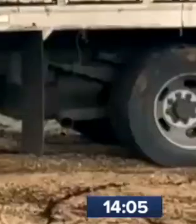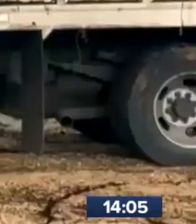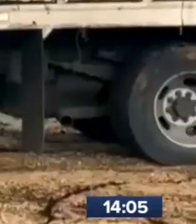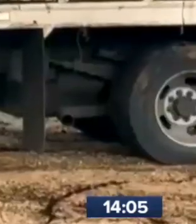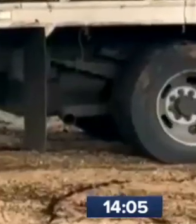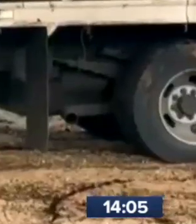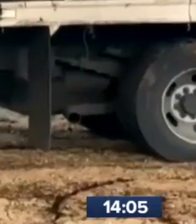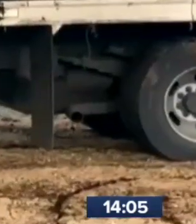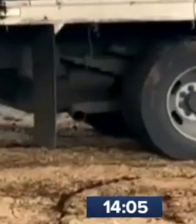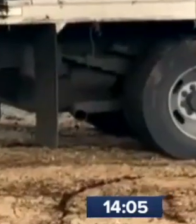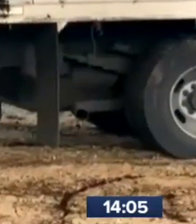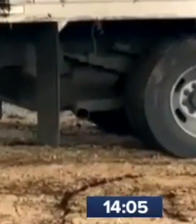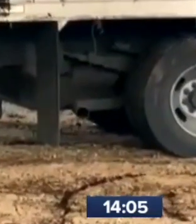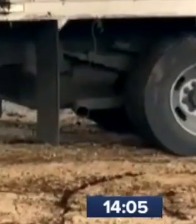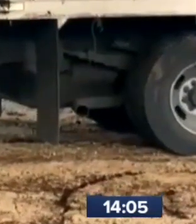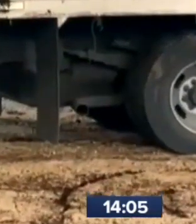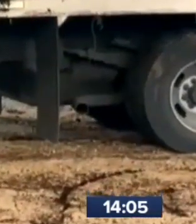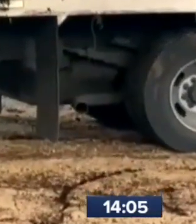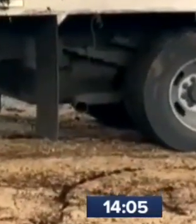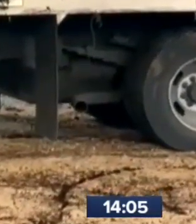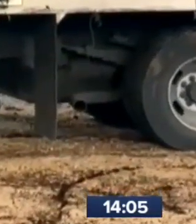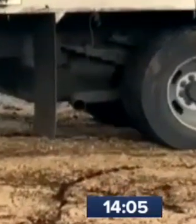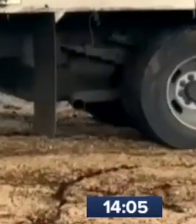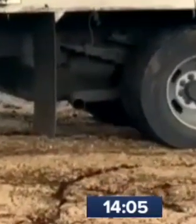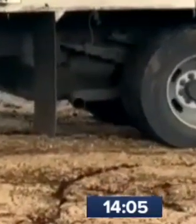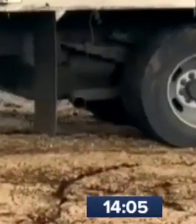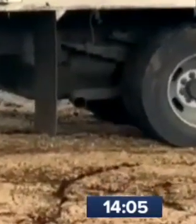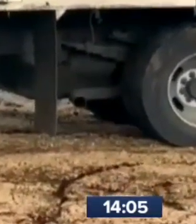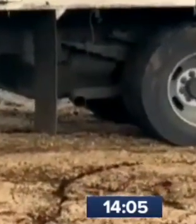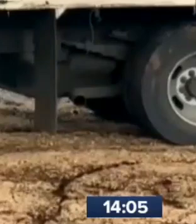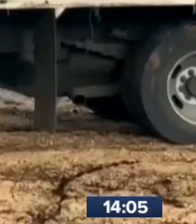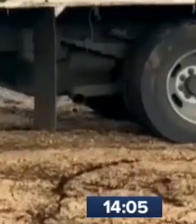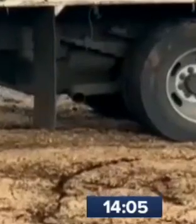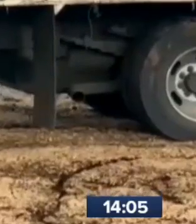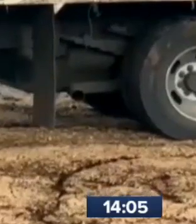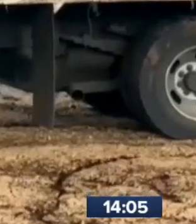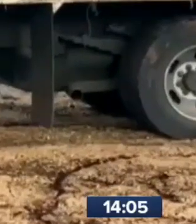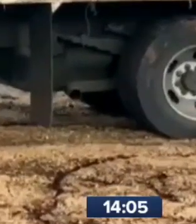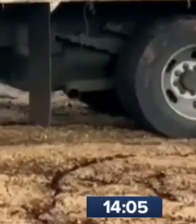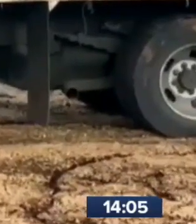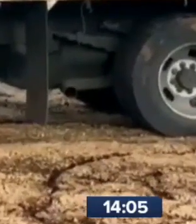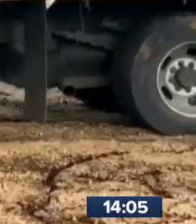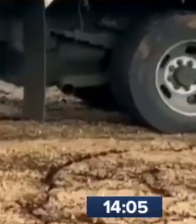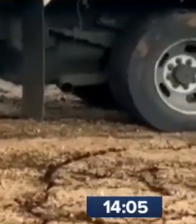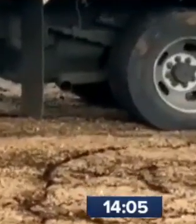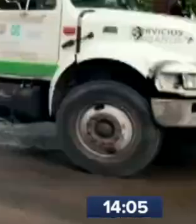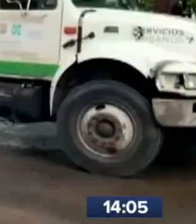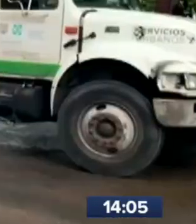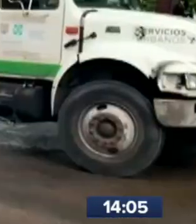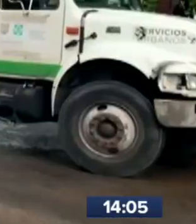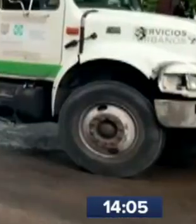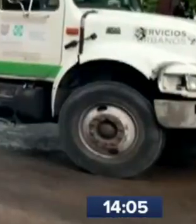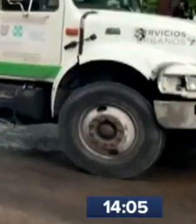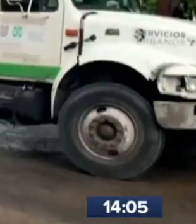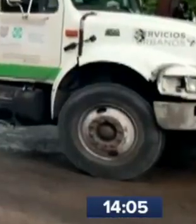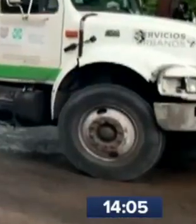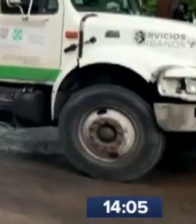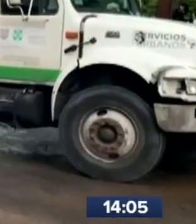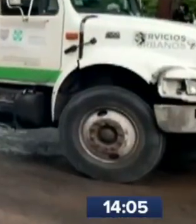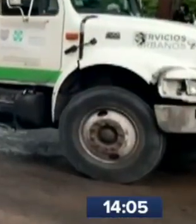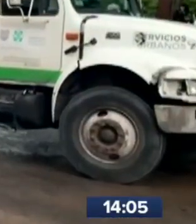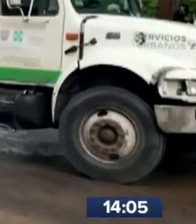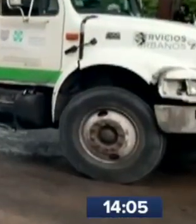presidente qué bueno que anuncia esto ya es más barato y de paso calles sin baches estos serían los beneficios que traería la